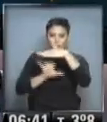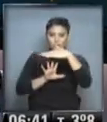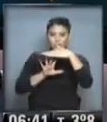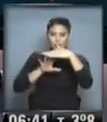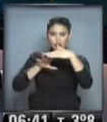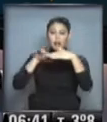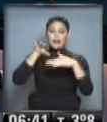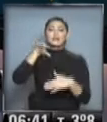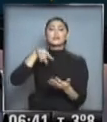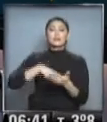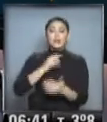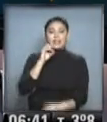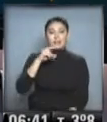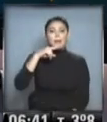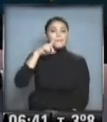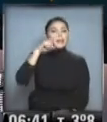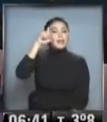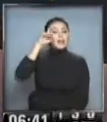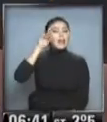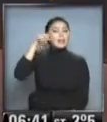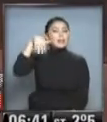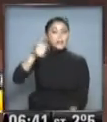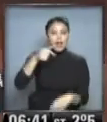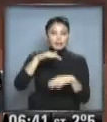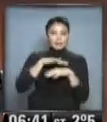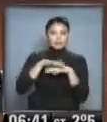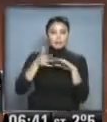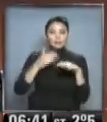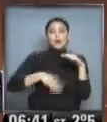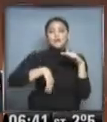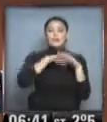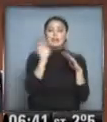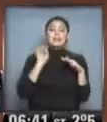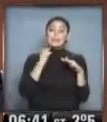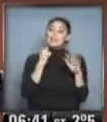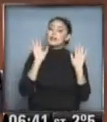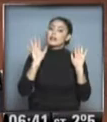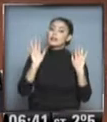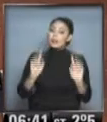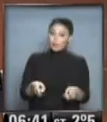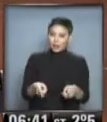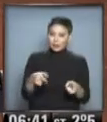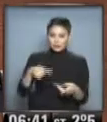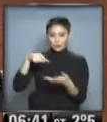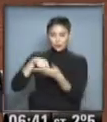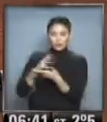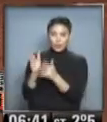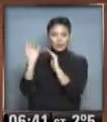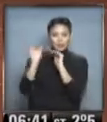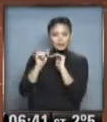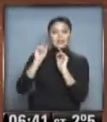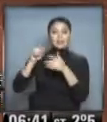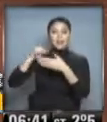la linda ciudad de Viedma, en el orden de los 13 grados, igual que en la ciudad de Buenos Aires y